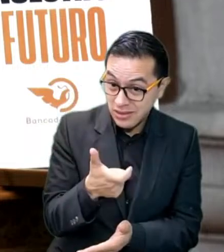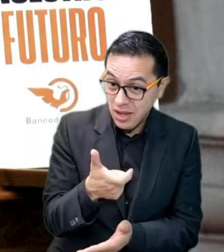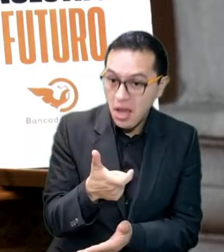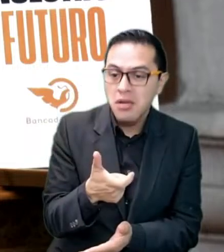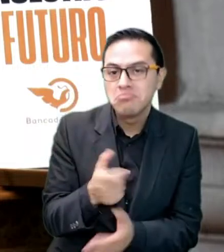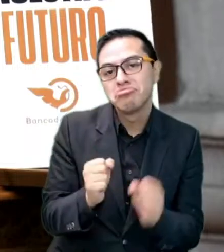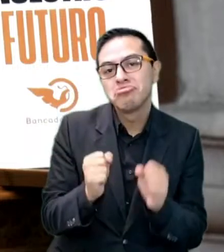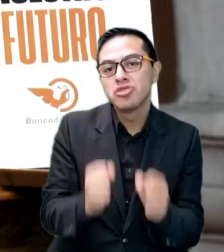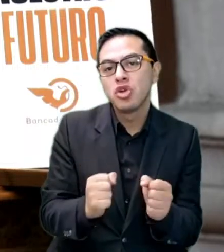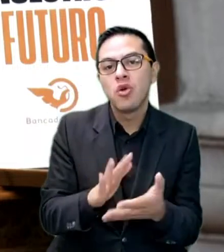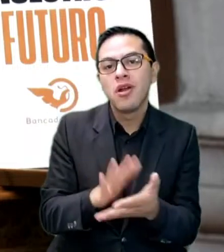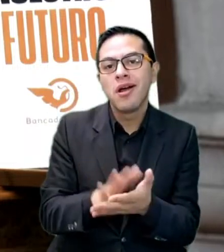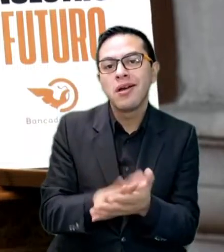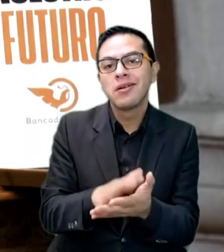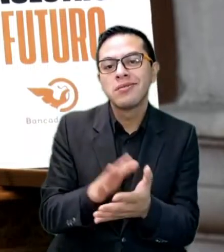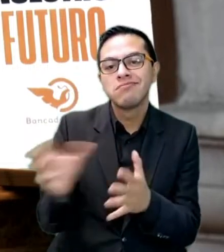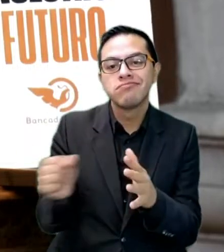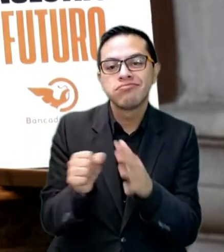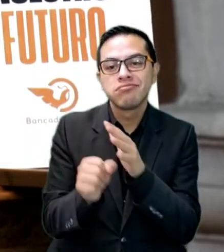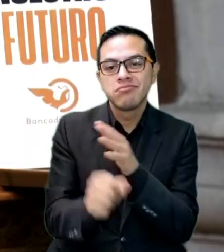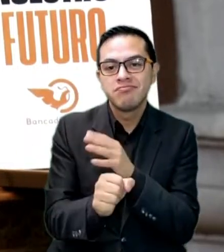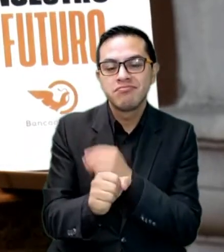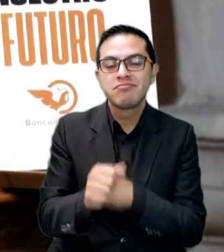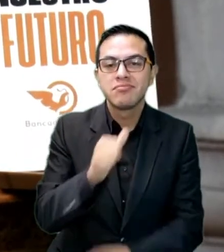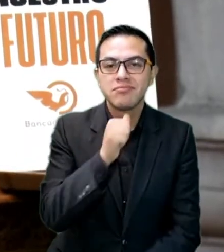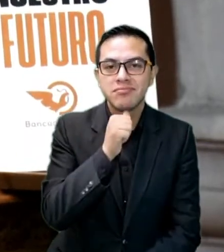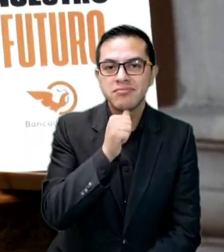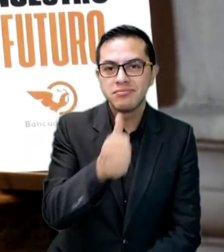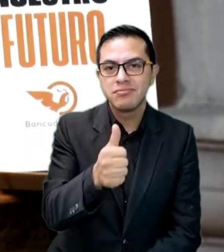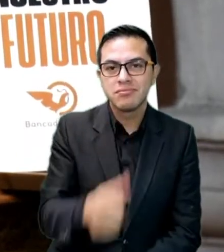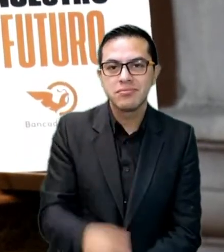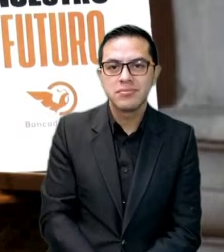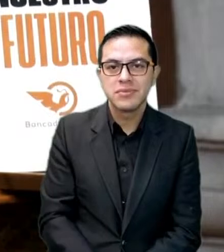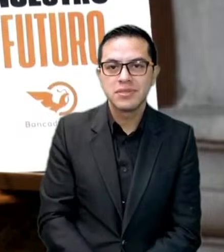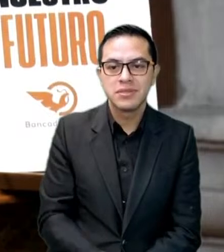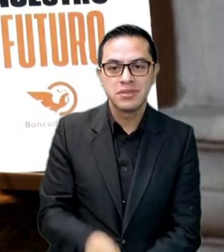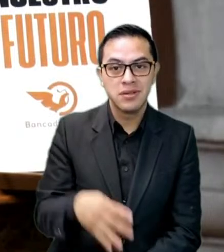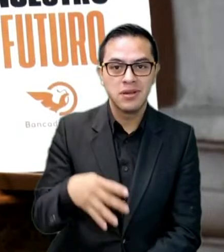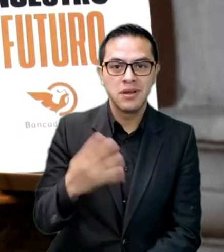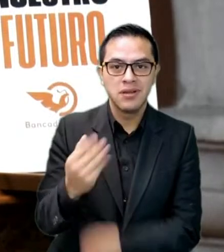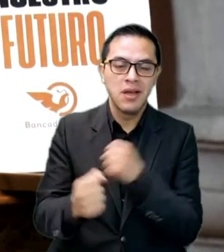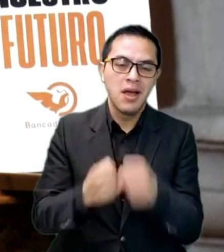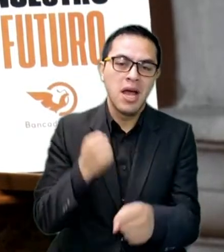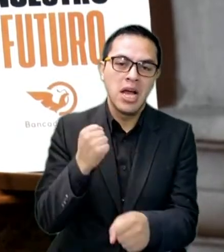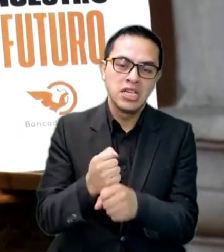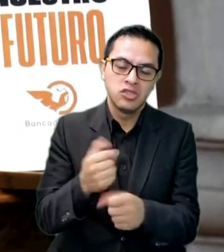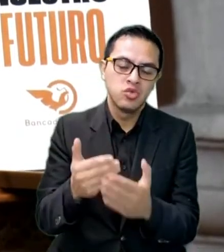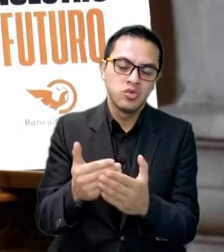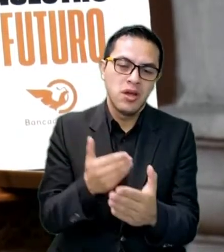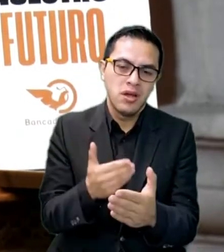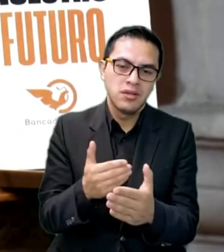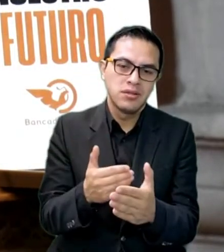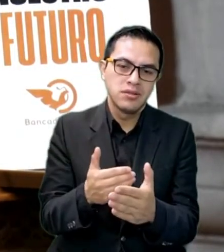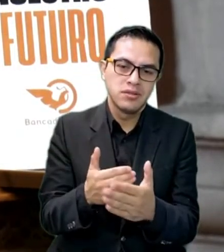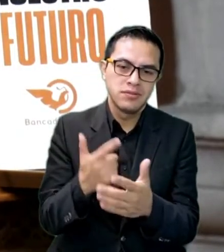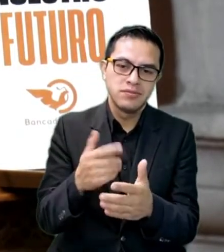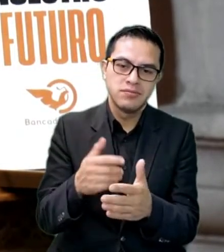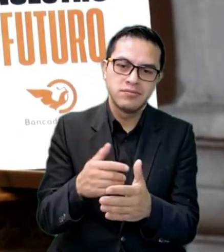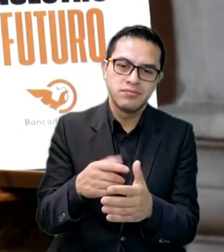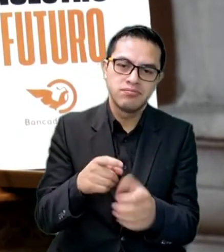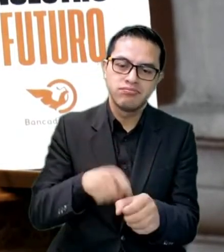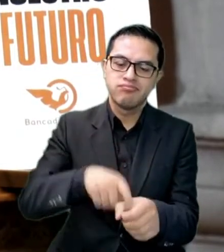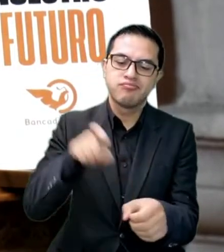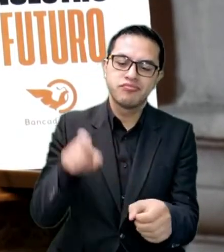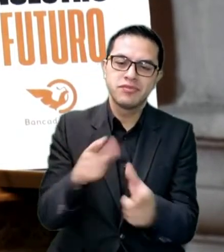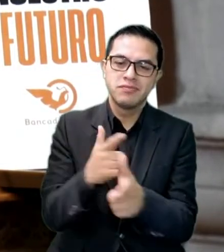prisión por un tiempo antes de sus 14 años. ¿Y por qué retomé a estas mujeres en